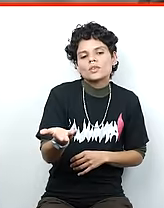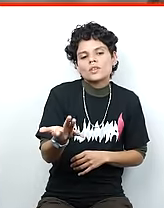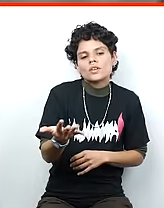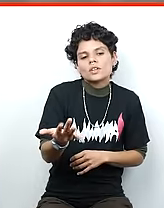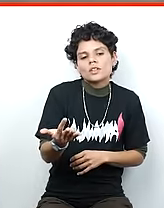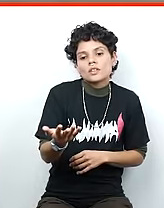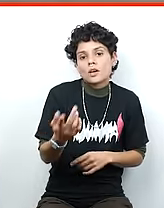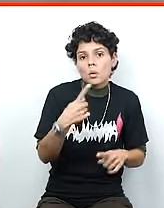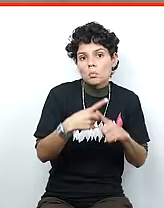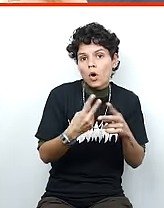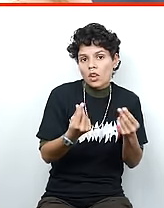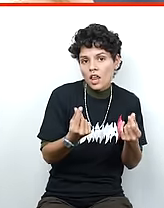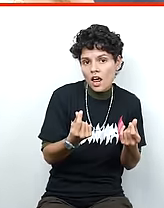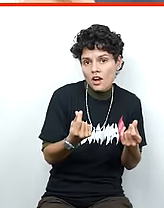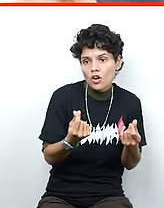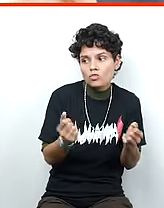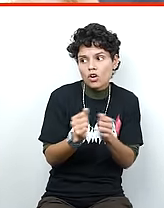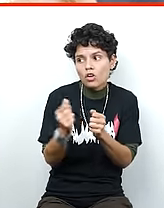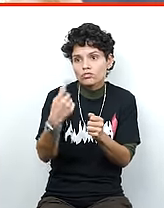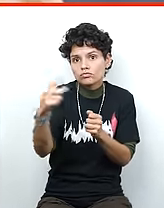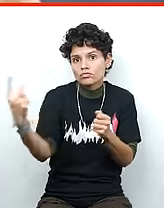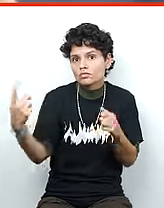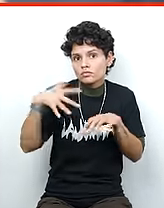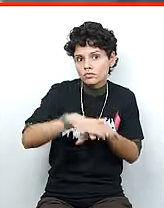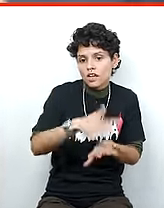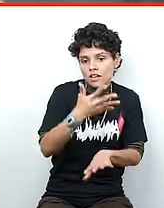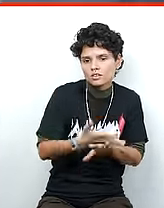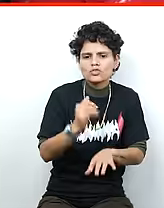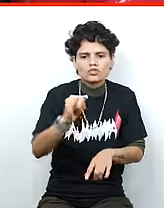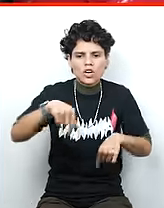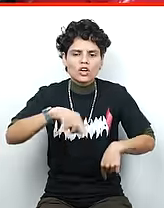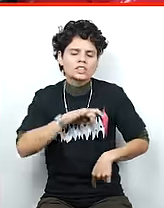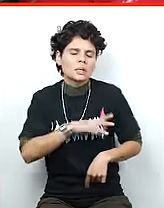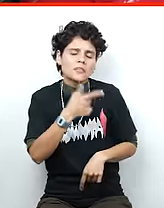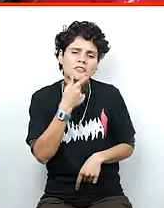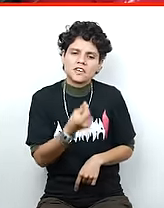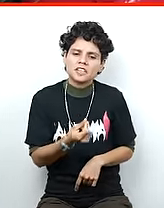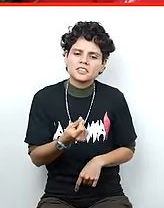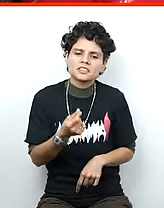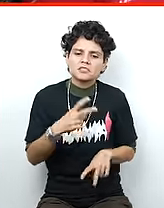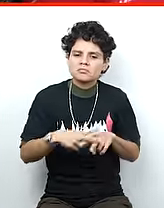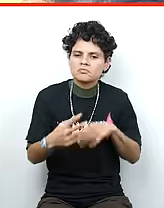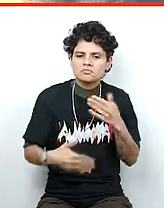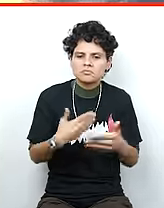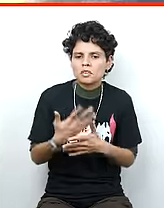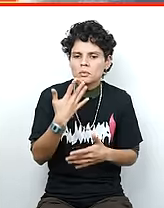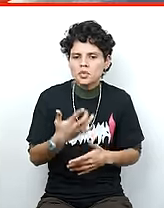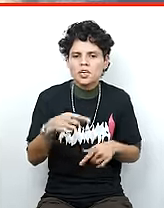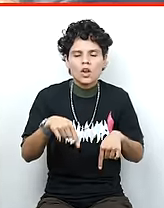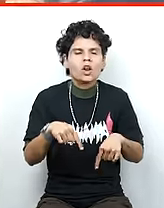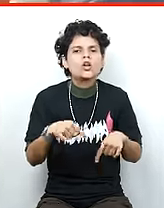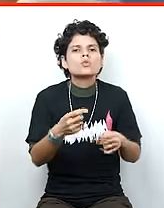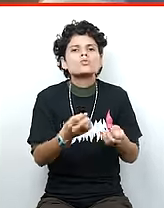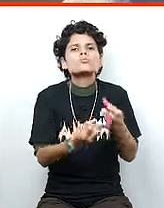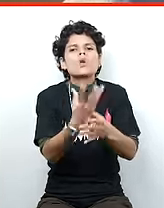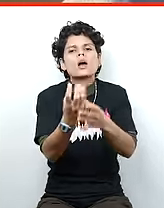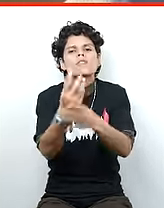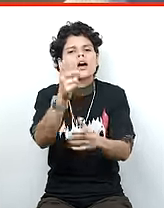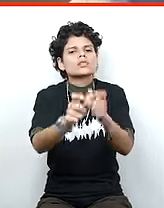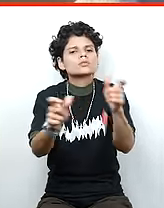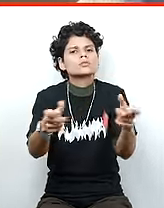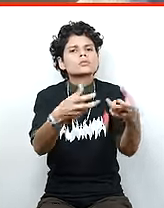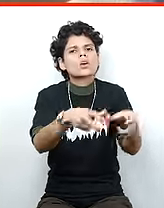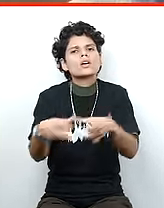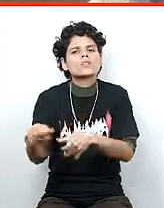¿Se viene por dinero Remix? Sí, o se viene por dinero Remix. Ahora que estoy en Chile se va a hacer más fácil porque lo estoy haciendo con talentos nuevos,